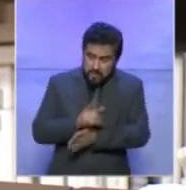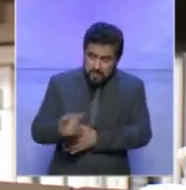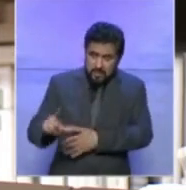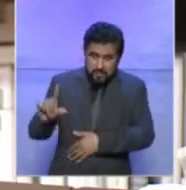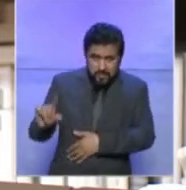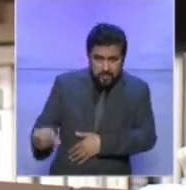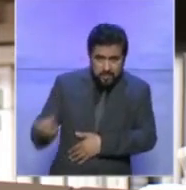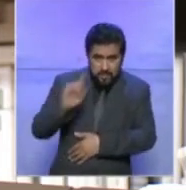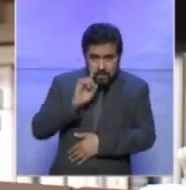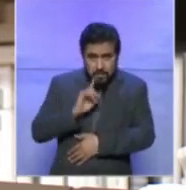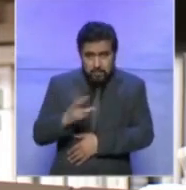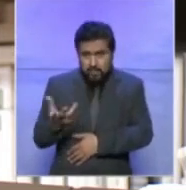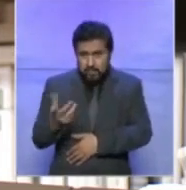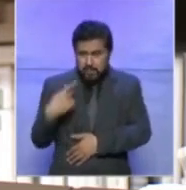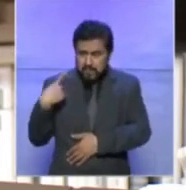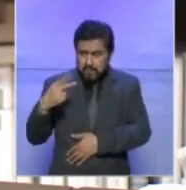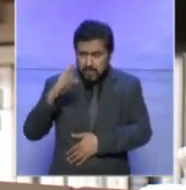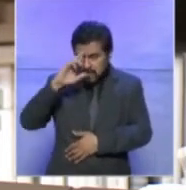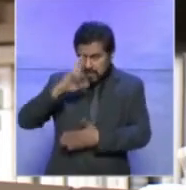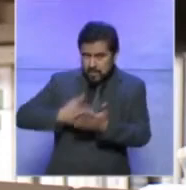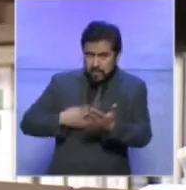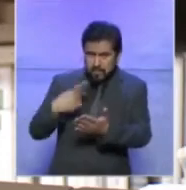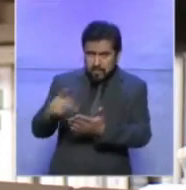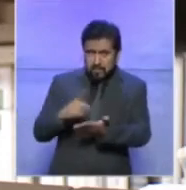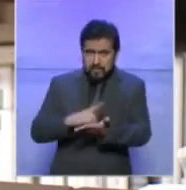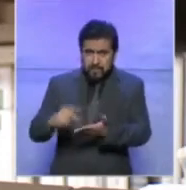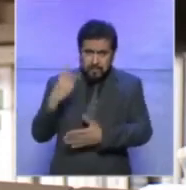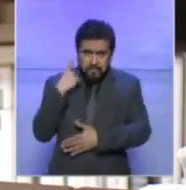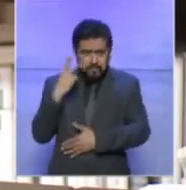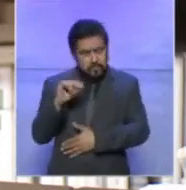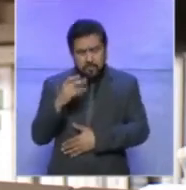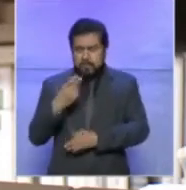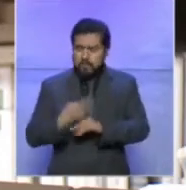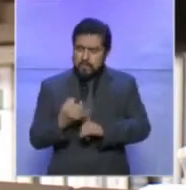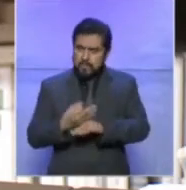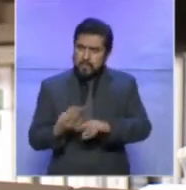ejercicio de los derechos político-electorales de las mujeres. Estas son las razones del proyecto. Gracias.